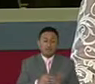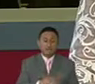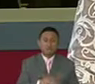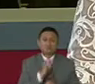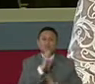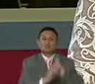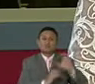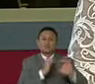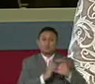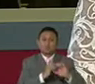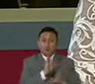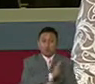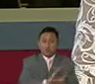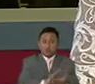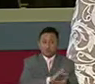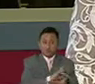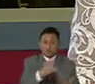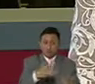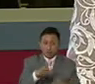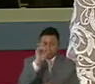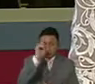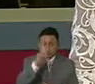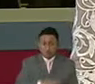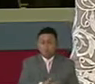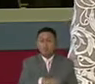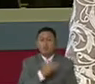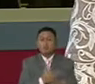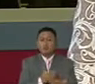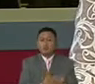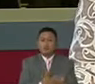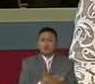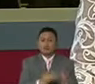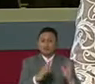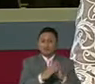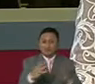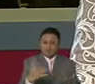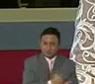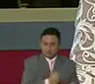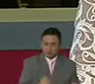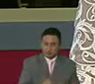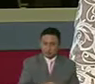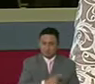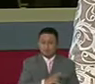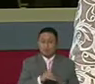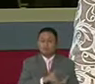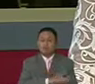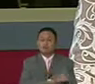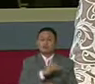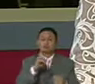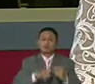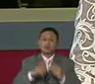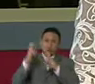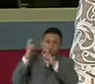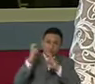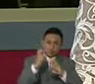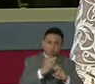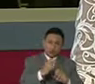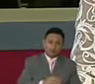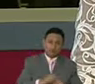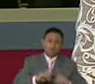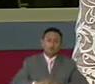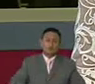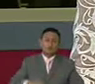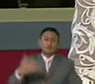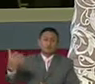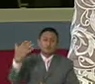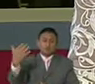del Condado tengan una respuesta a la propuesta de expropiación de sus predios por el proyecto Quito Cables. No obstante, el Cabildo asegura que